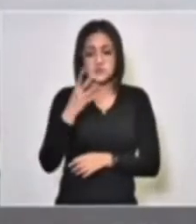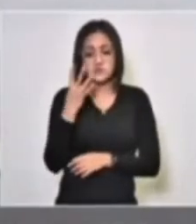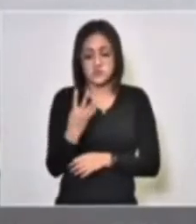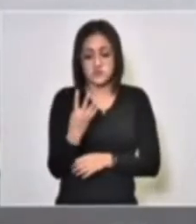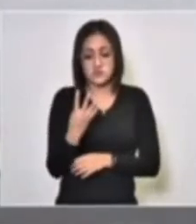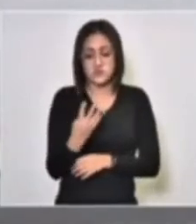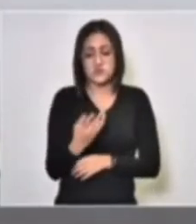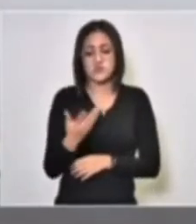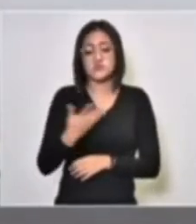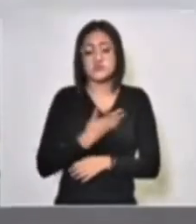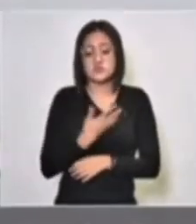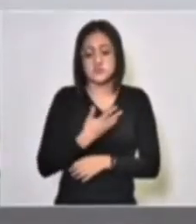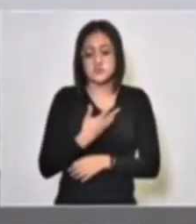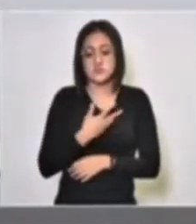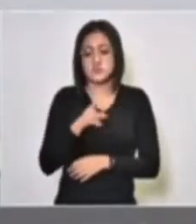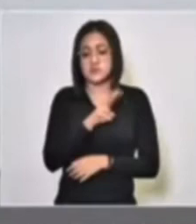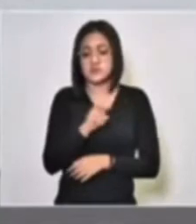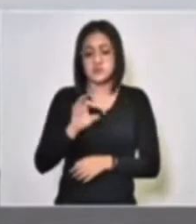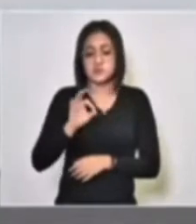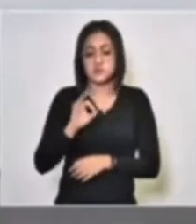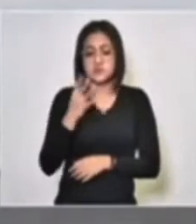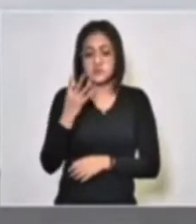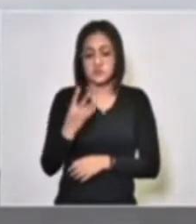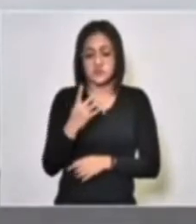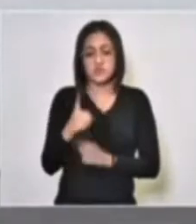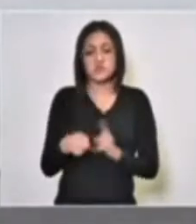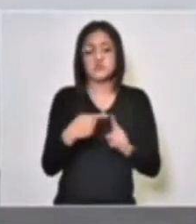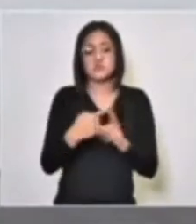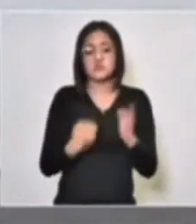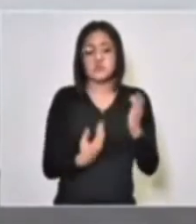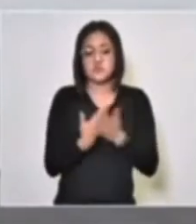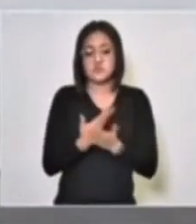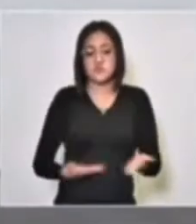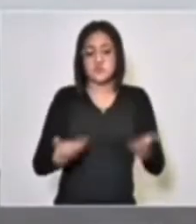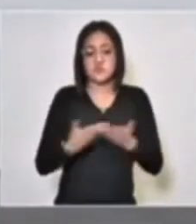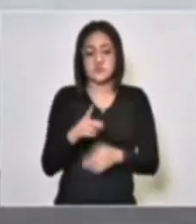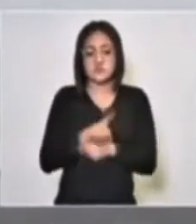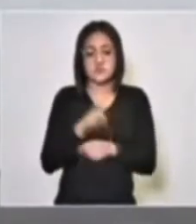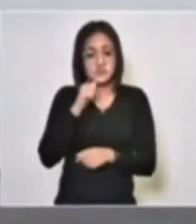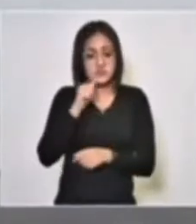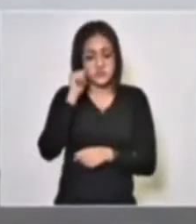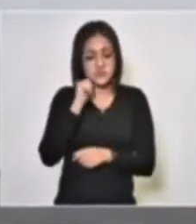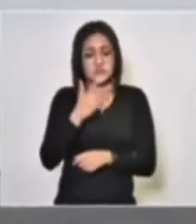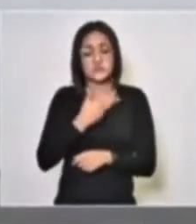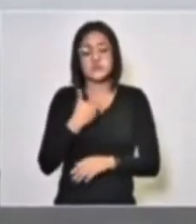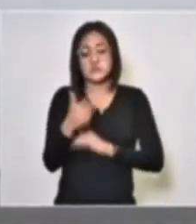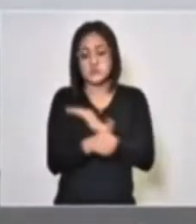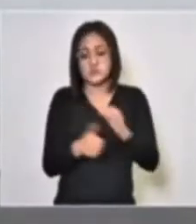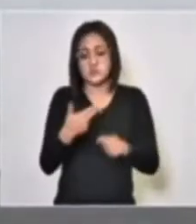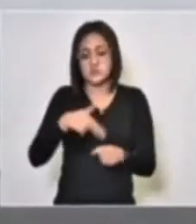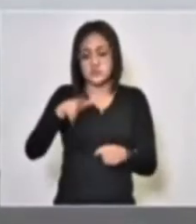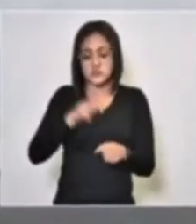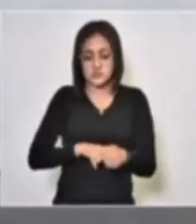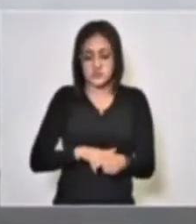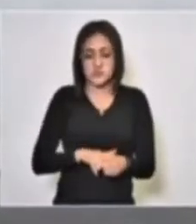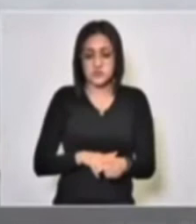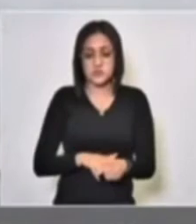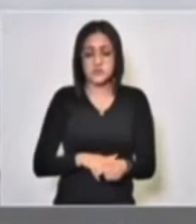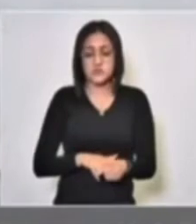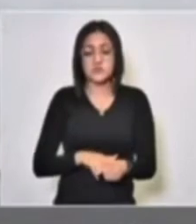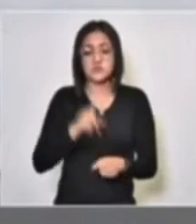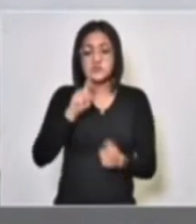154.274, teniendo 244 casos nuevos en comparación al día de ayer. Tenemos casos activos ambulatorios y